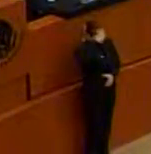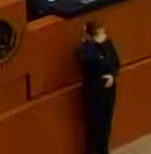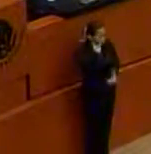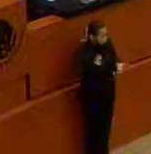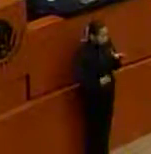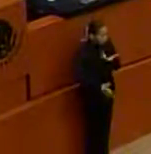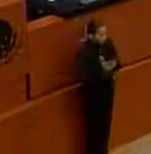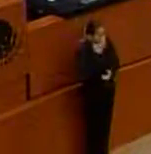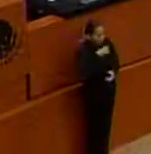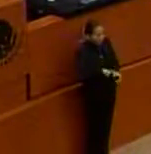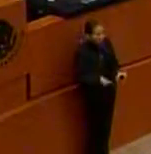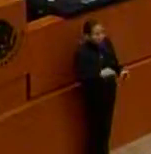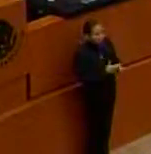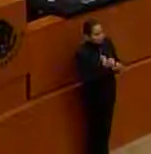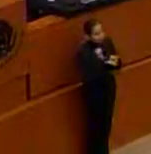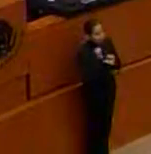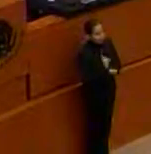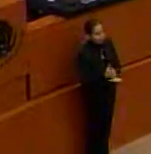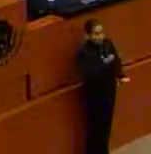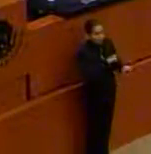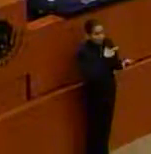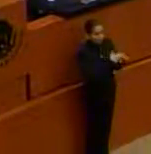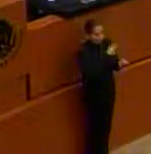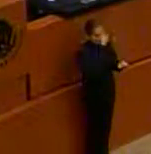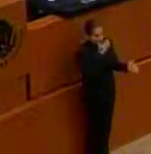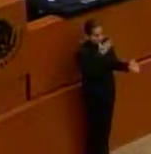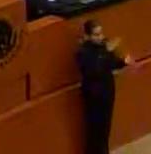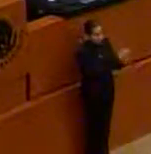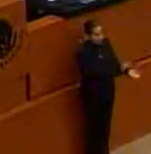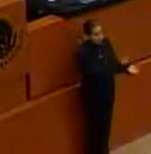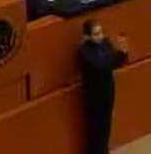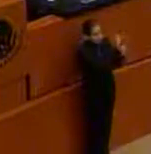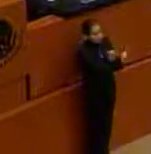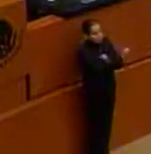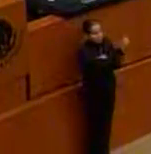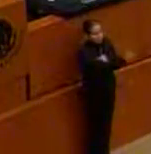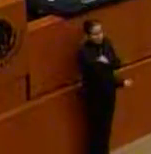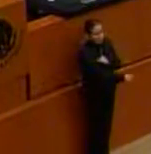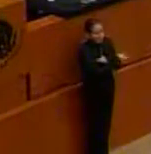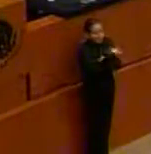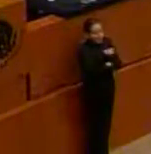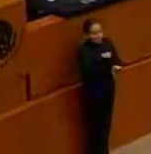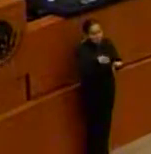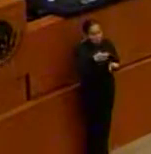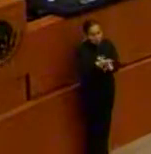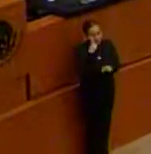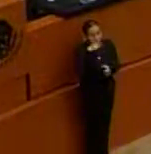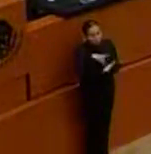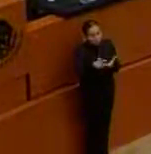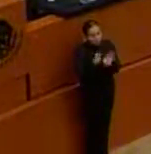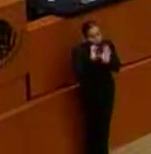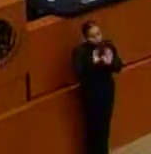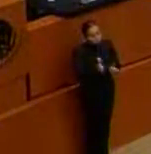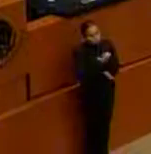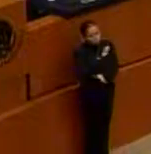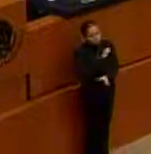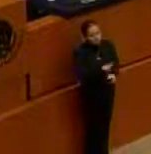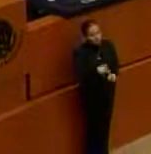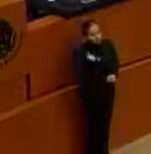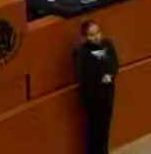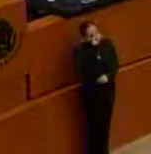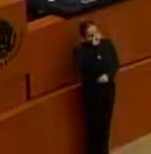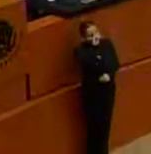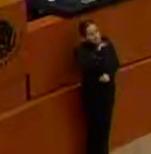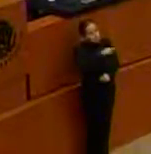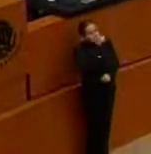experiencia diplomática, ha ocupado los cargos de embajador de México ante Sudáfrica, embajador para proyectos especiales